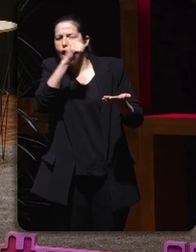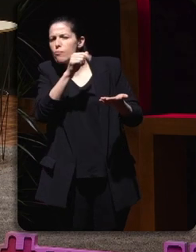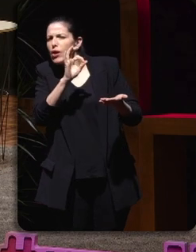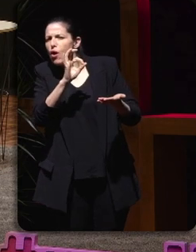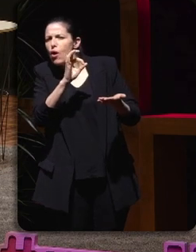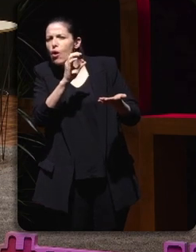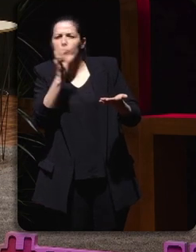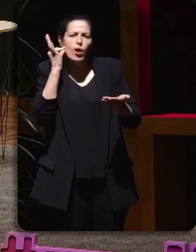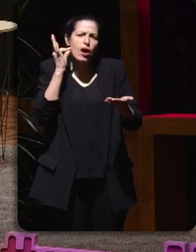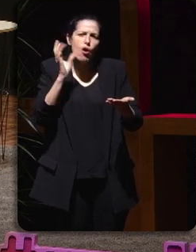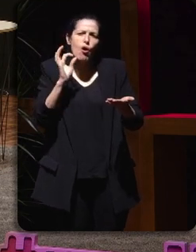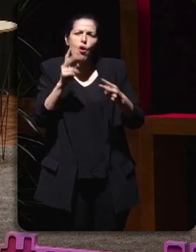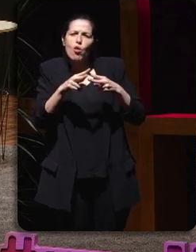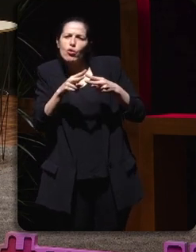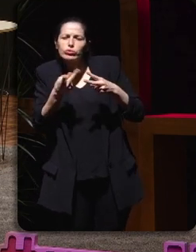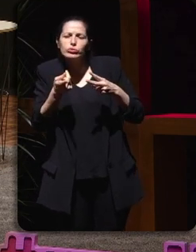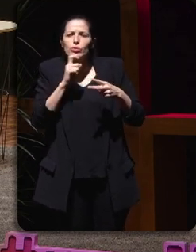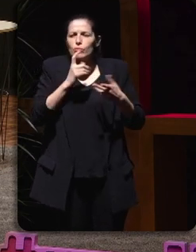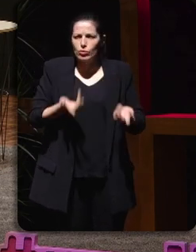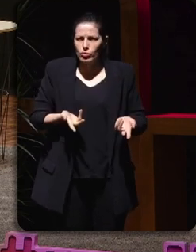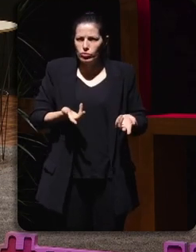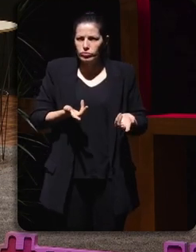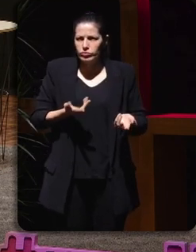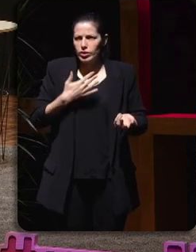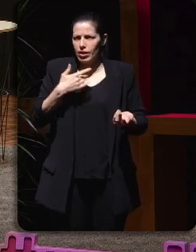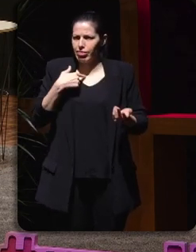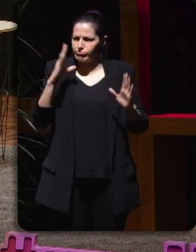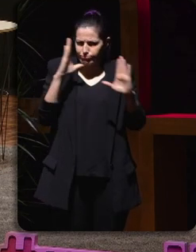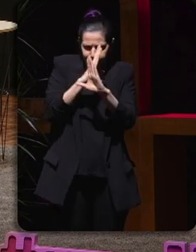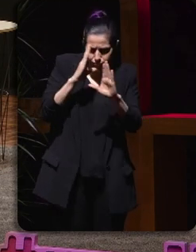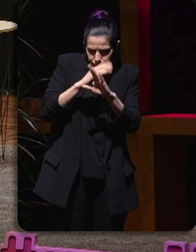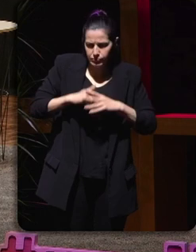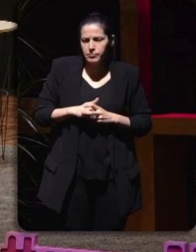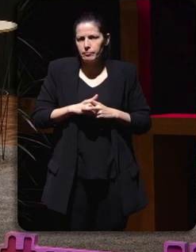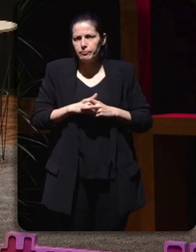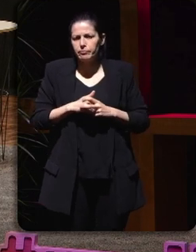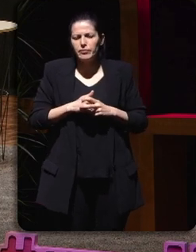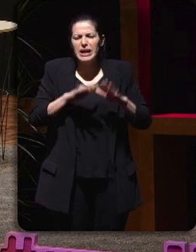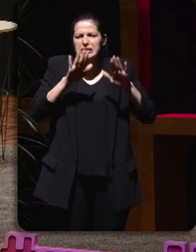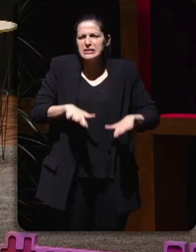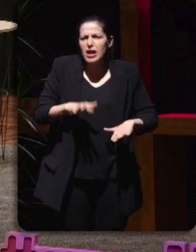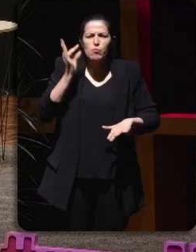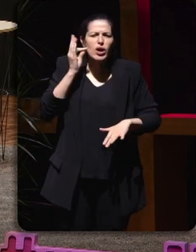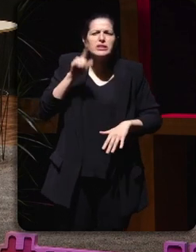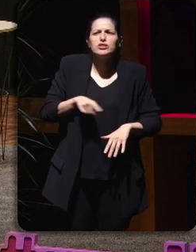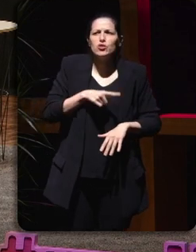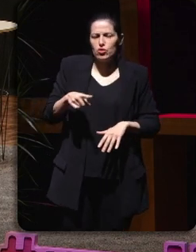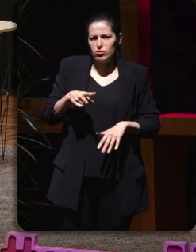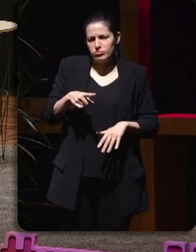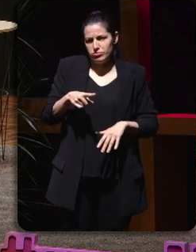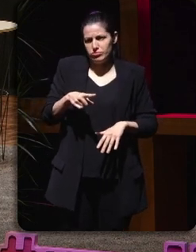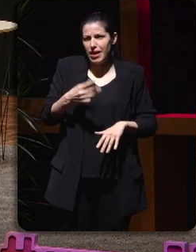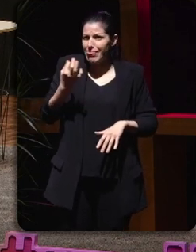hombre o los hombres y las mujeres ahí hay invisibilización si tú tienes que preguntar si las mujeres están o no están hay